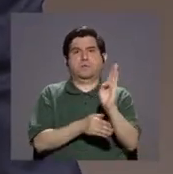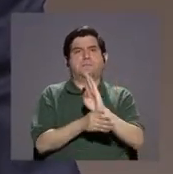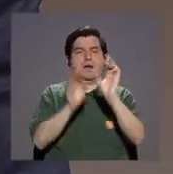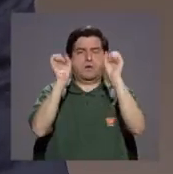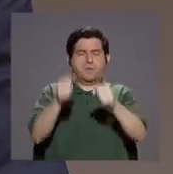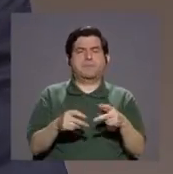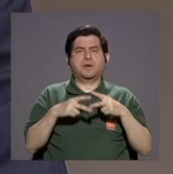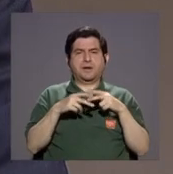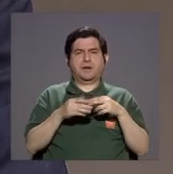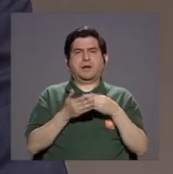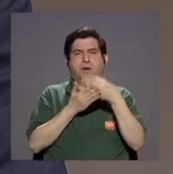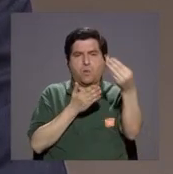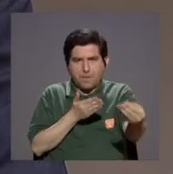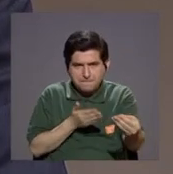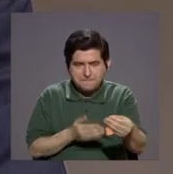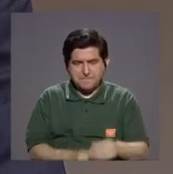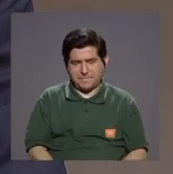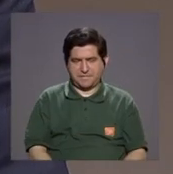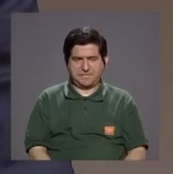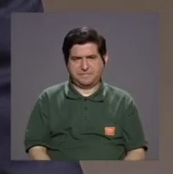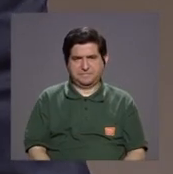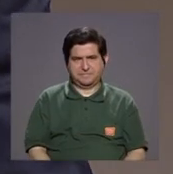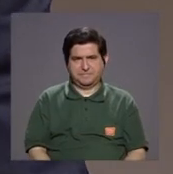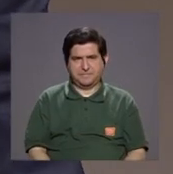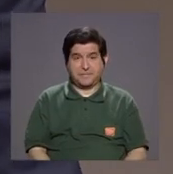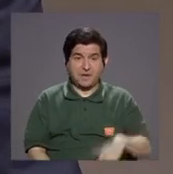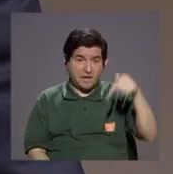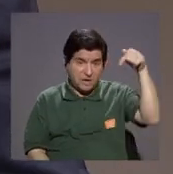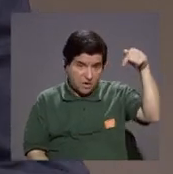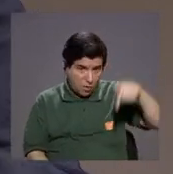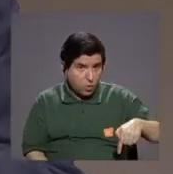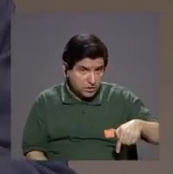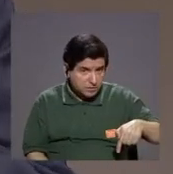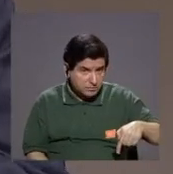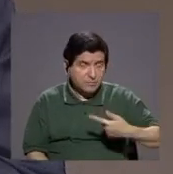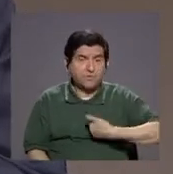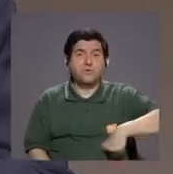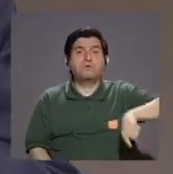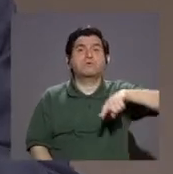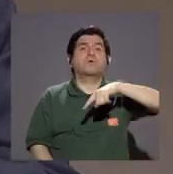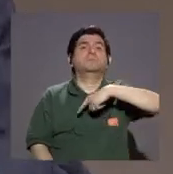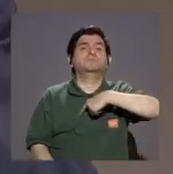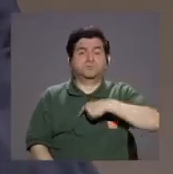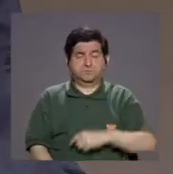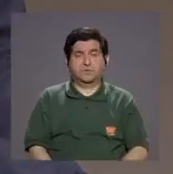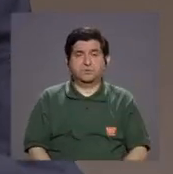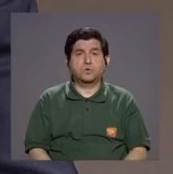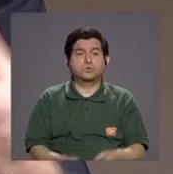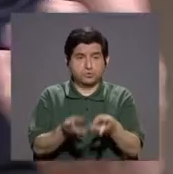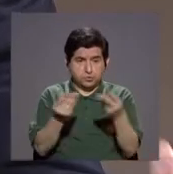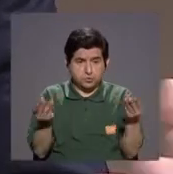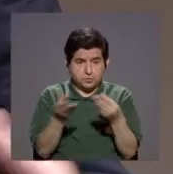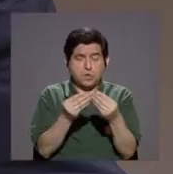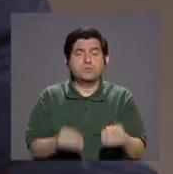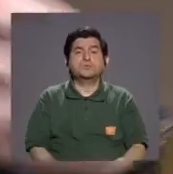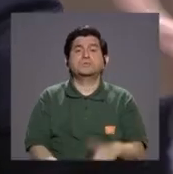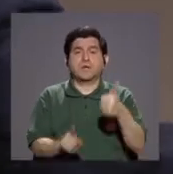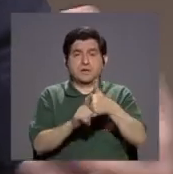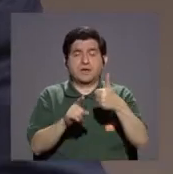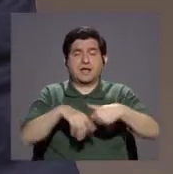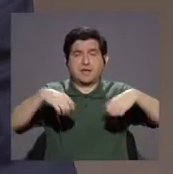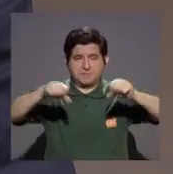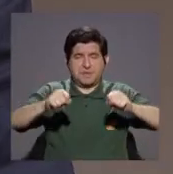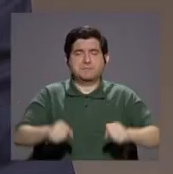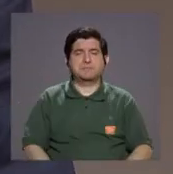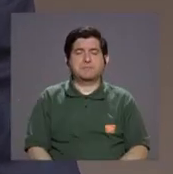poder comprar un artículo de estos hoy en día nosotros inclusive producimos las motocicletas las